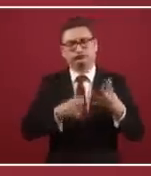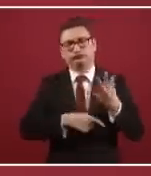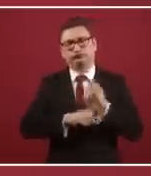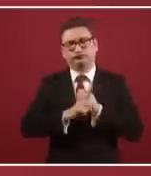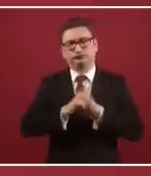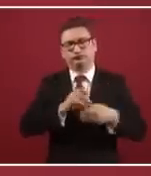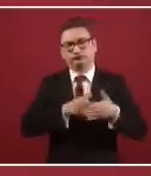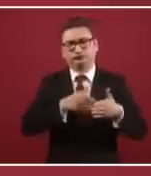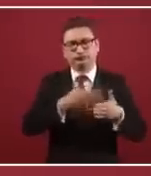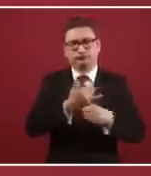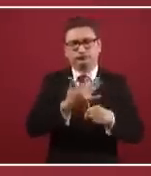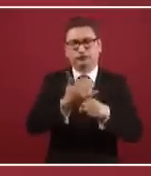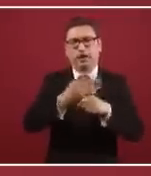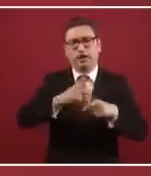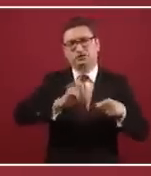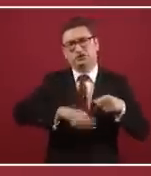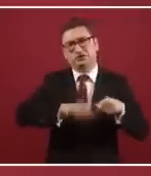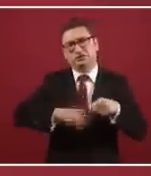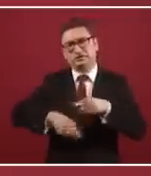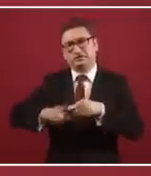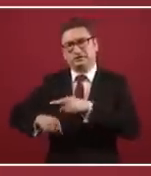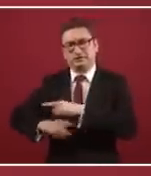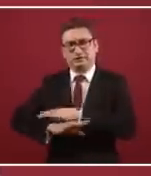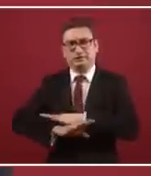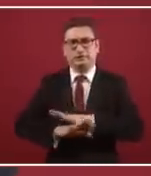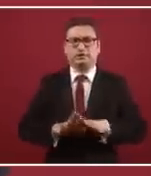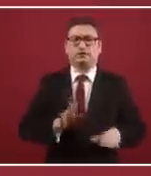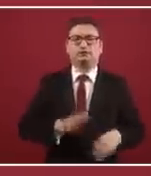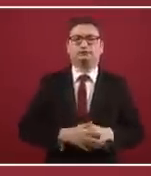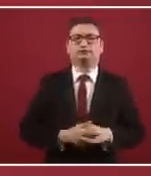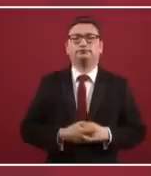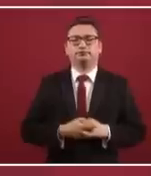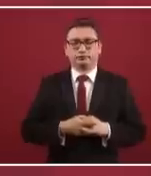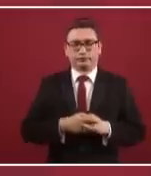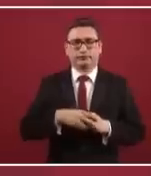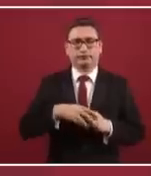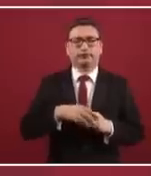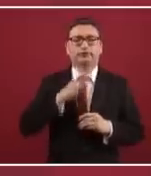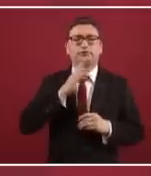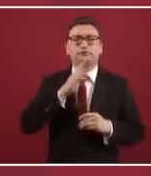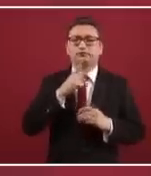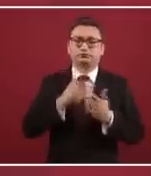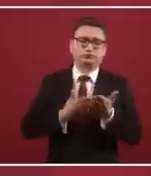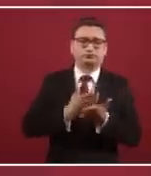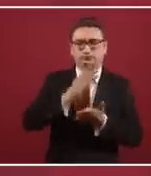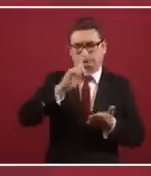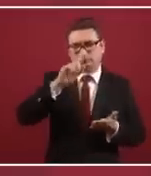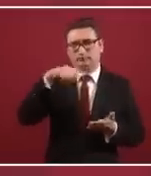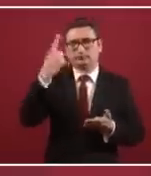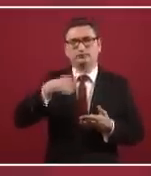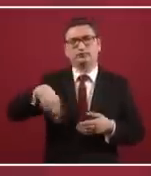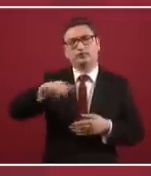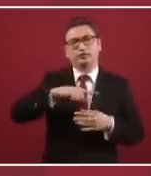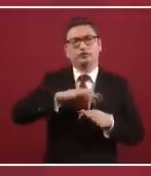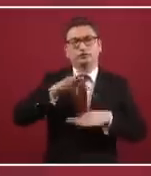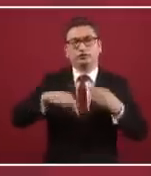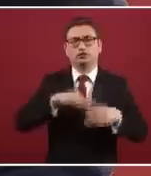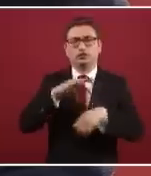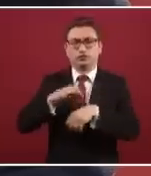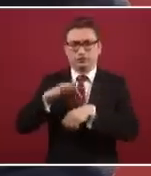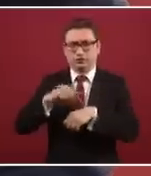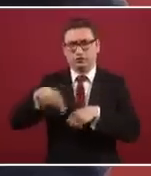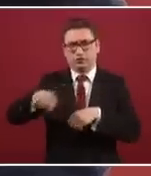obstáculos, todas estas trabas, facilitar que los médicos puedan